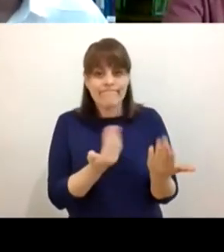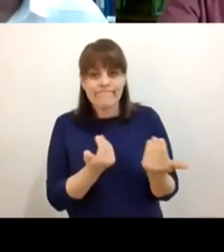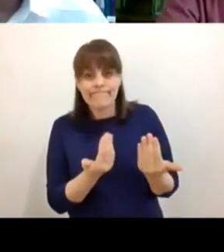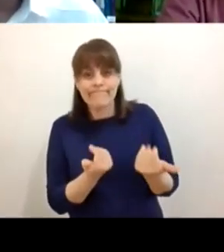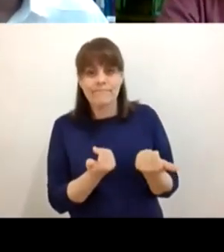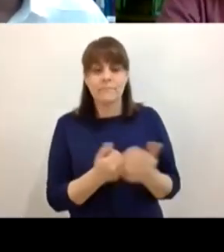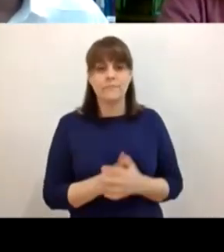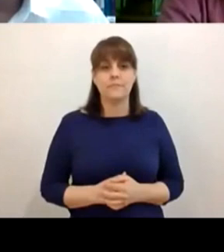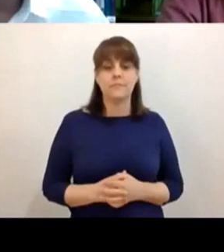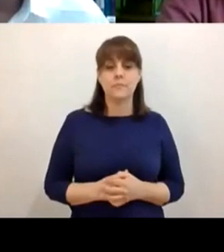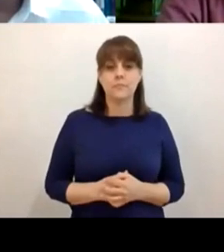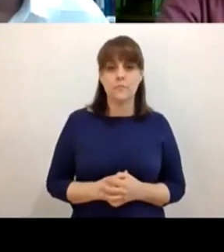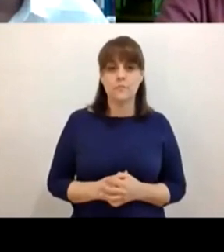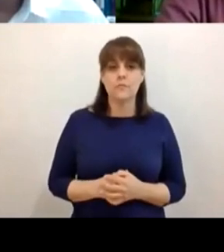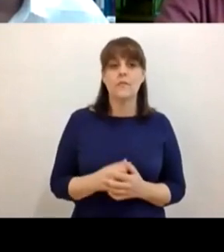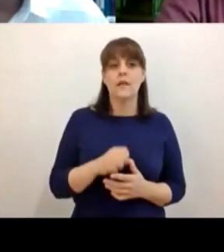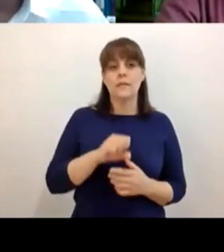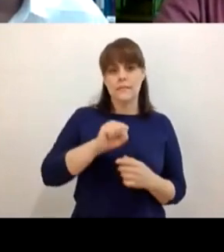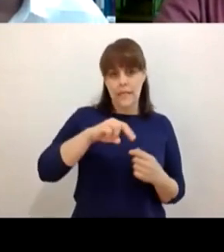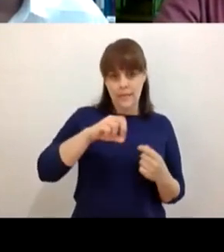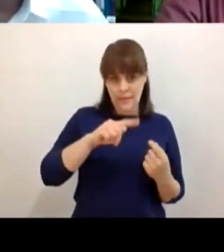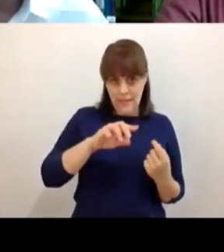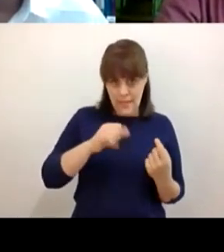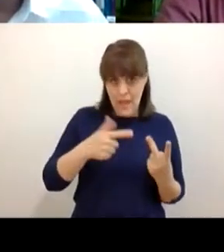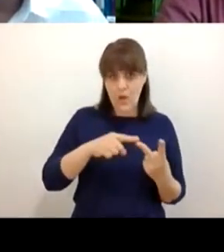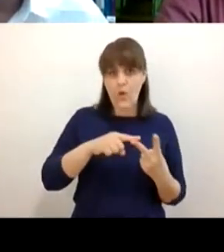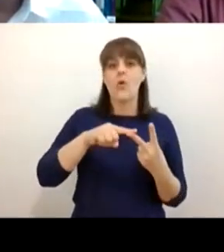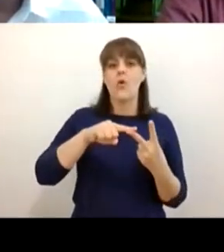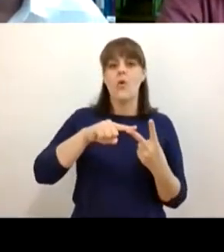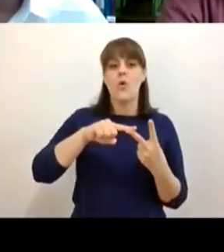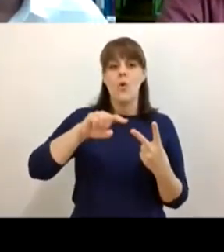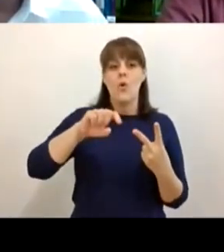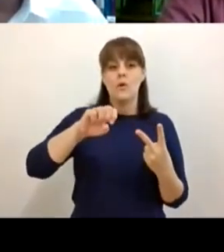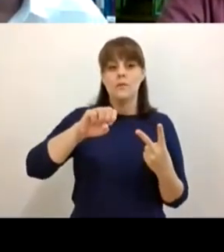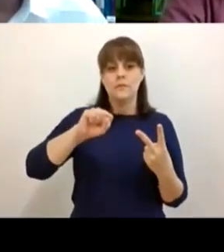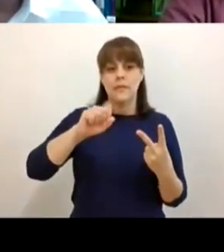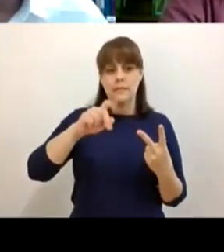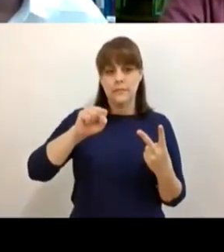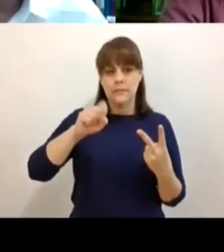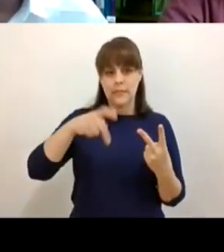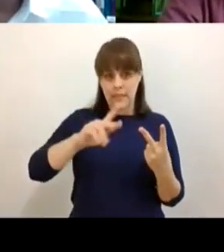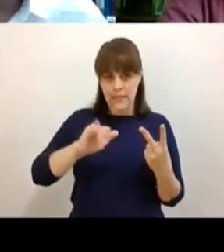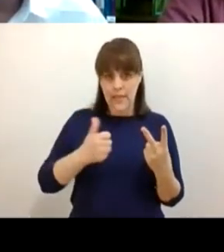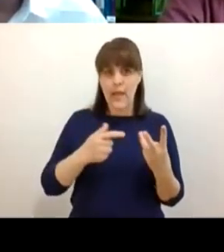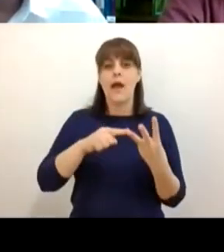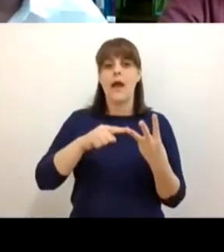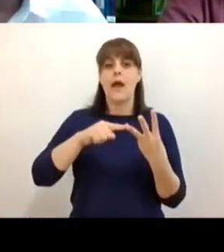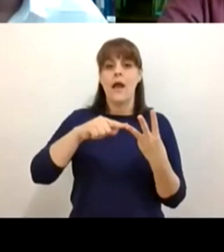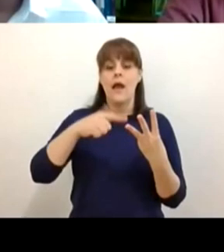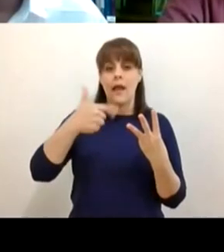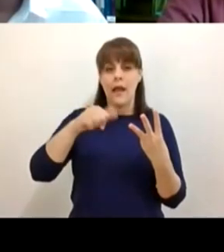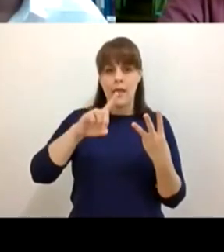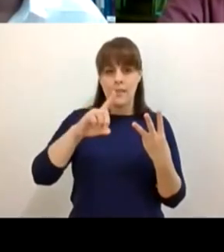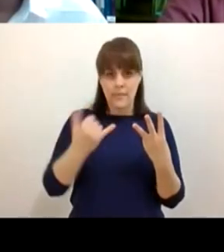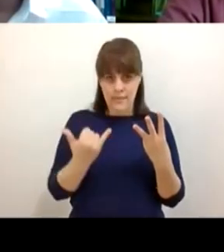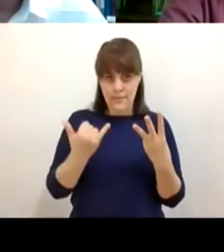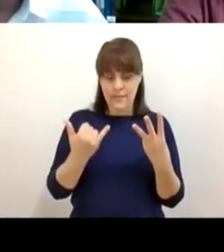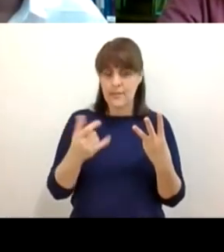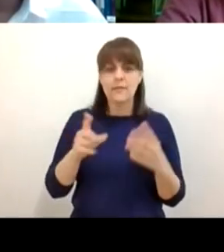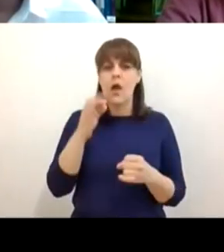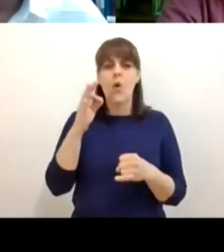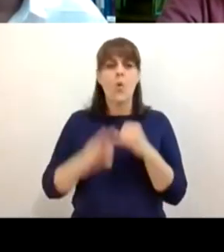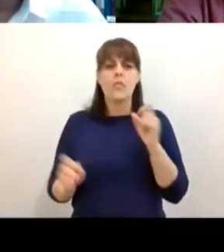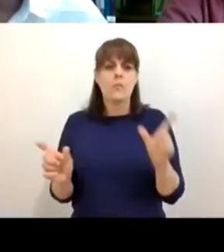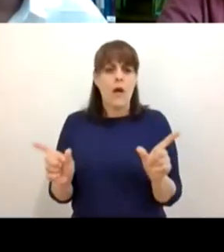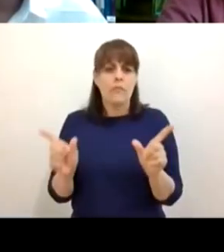Altamirano, después el magistrado, después vamos con Saskia y después vamos con Gadi, para un cierre final, como una conclusión, y en dónde nos